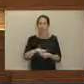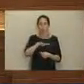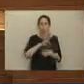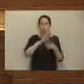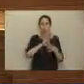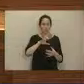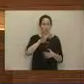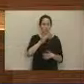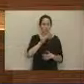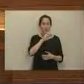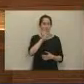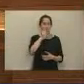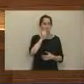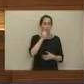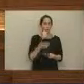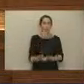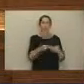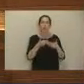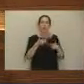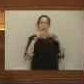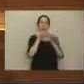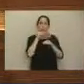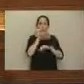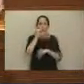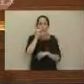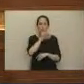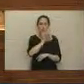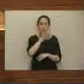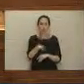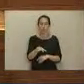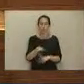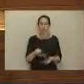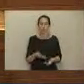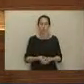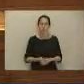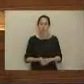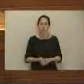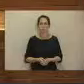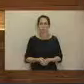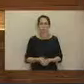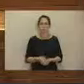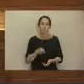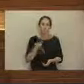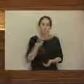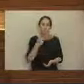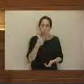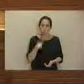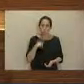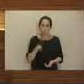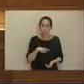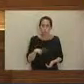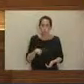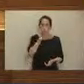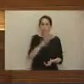ETAG de Oviedo lo han adelantado a octubre del 2014. Y eso, bueno, dígame si no es así, que la